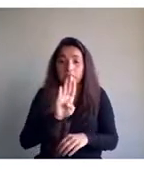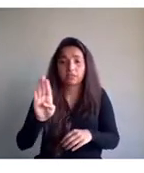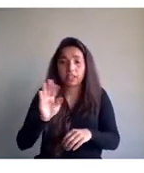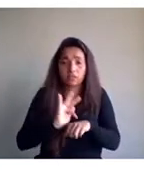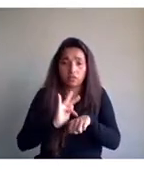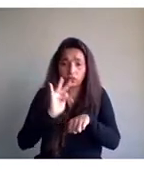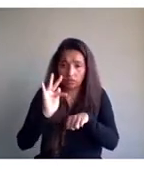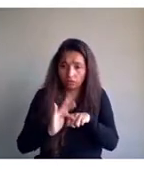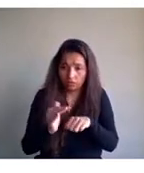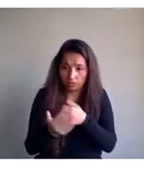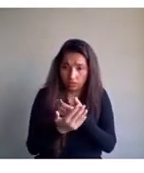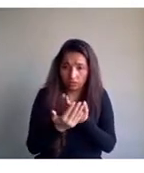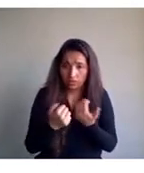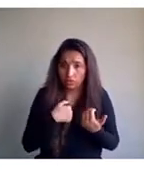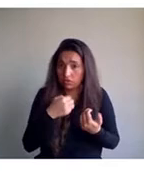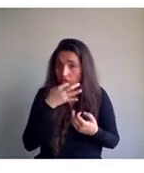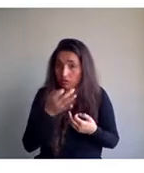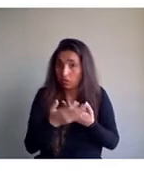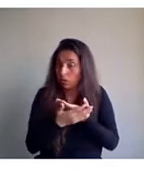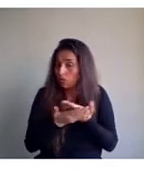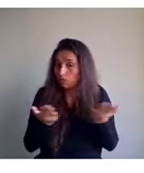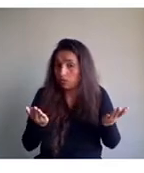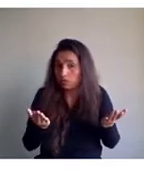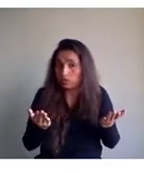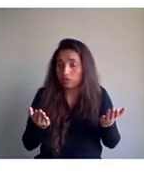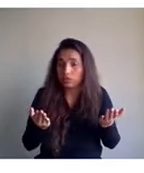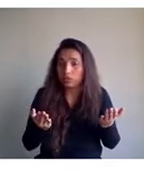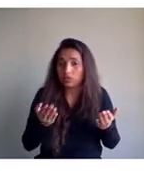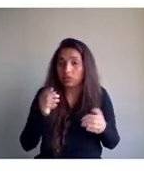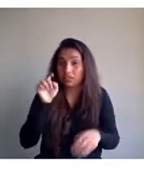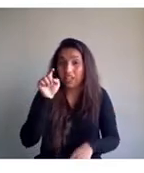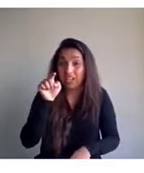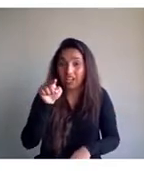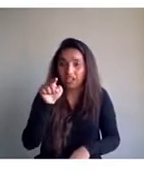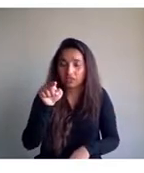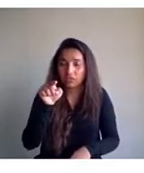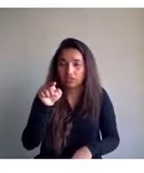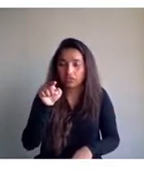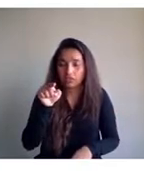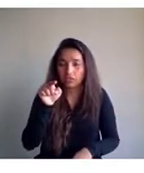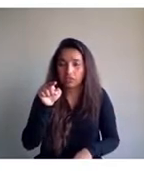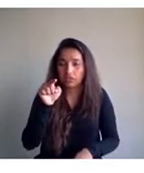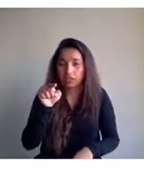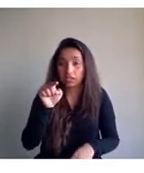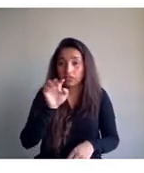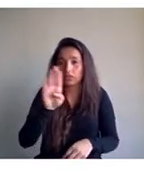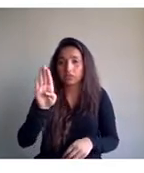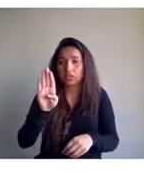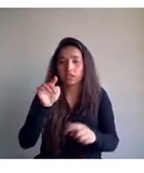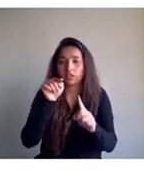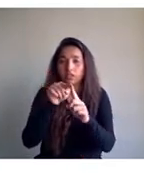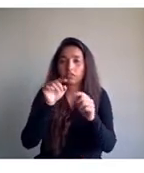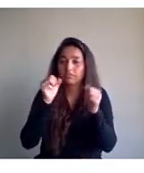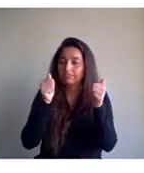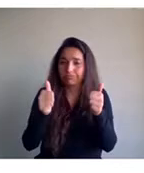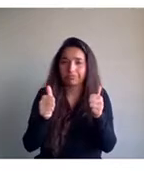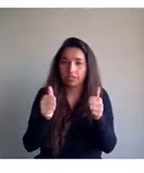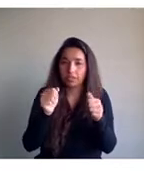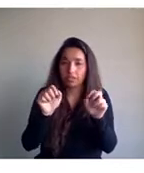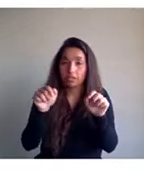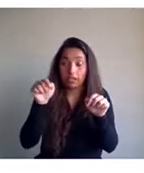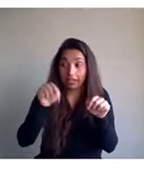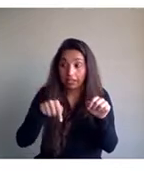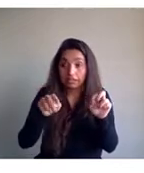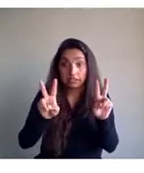como y con esto voy a terminar que la crisis derivada de la continua es una crisis que arrancó siendo una crisis del sistema de salud